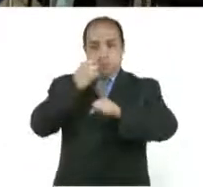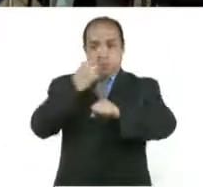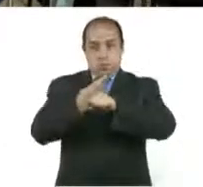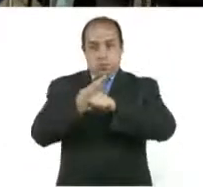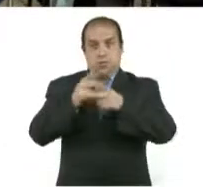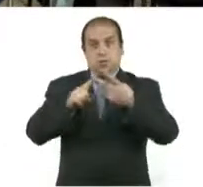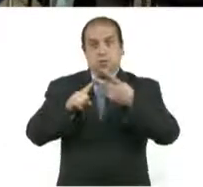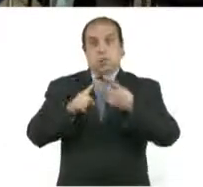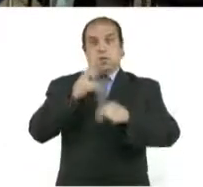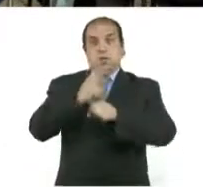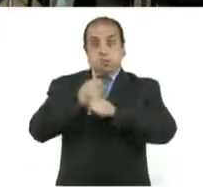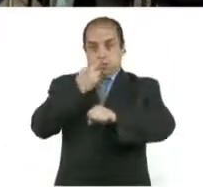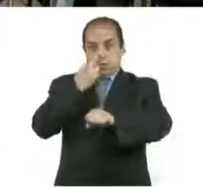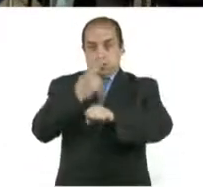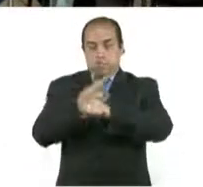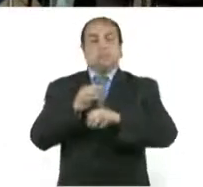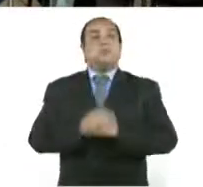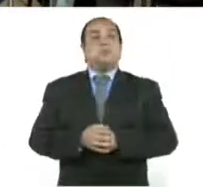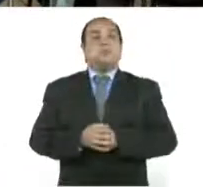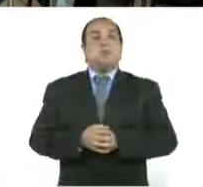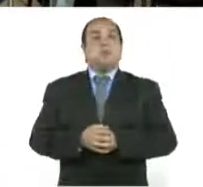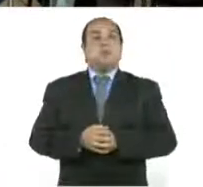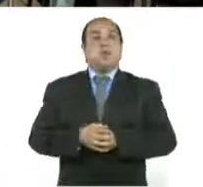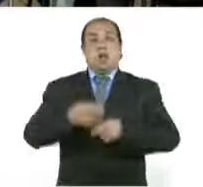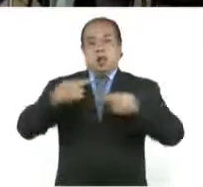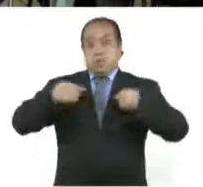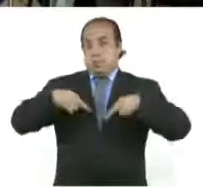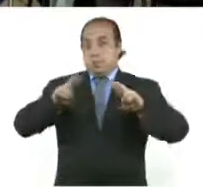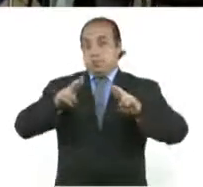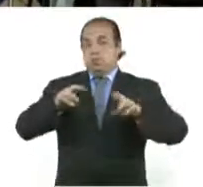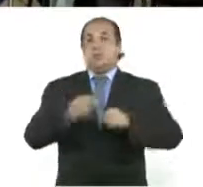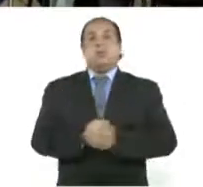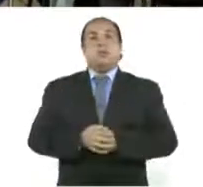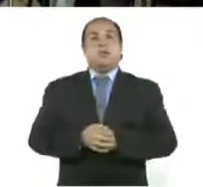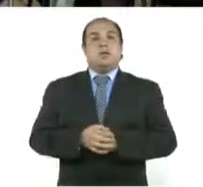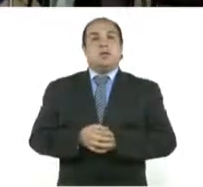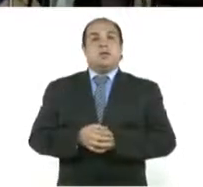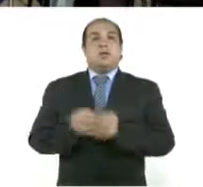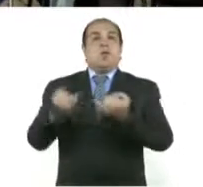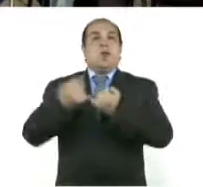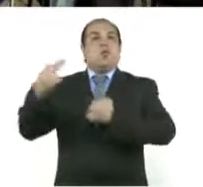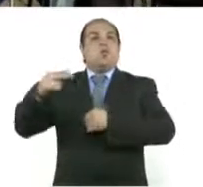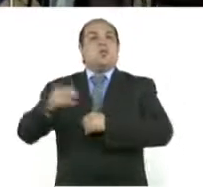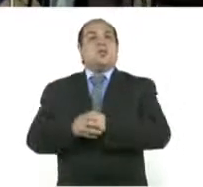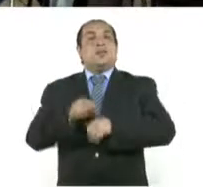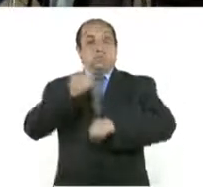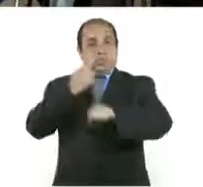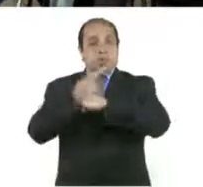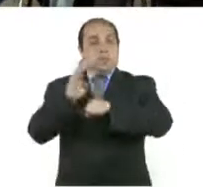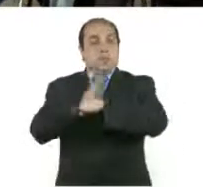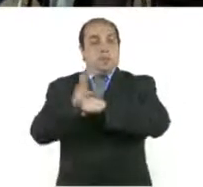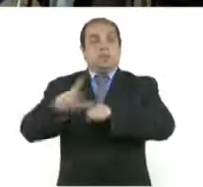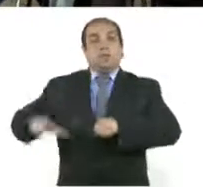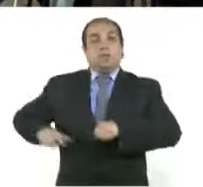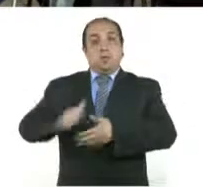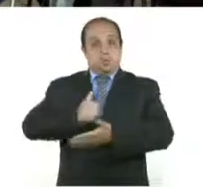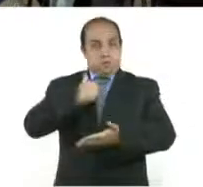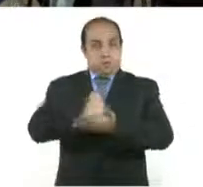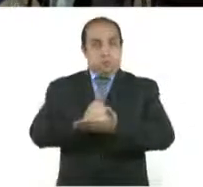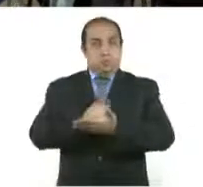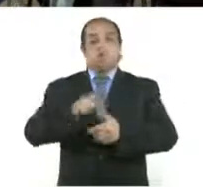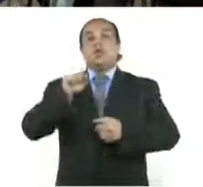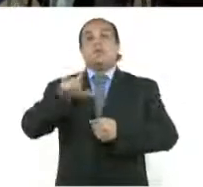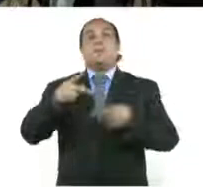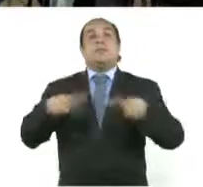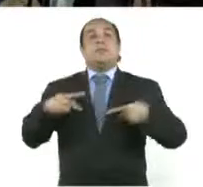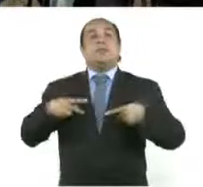la subsecretaria, a la delegada, a mi tocayo, el secretario de Bienestar del Gobierno de la Ciudad, así como a los